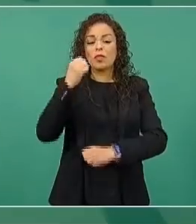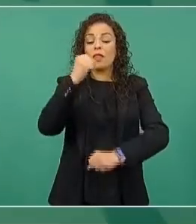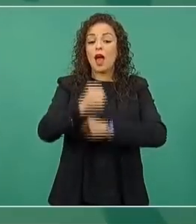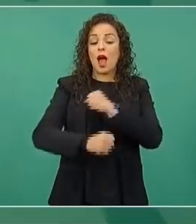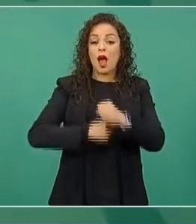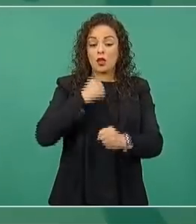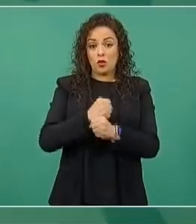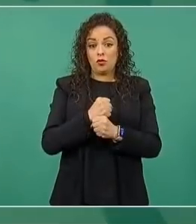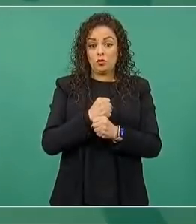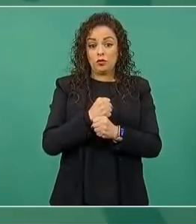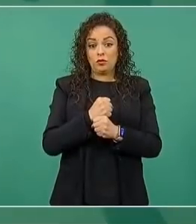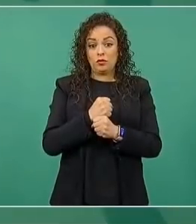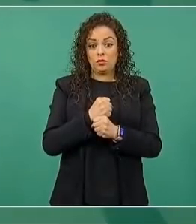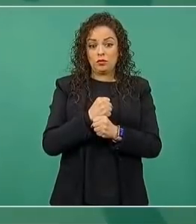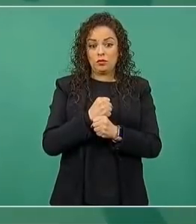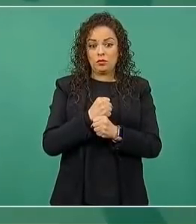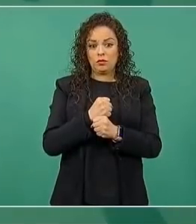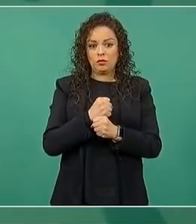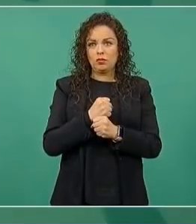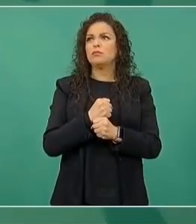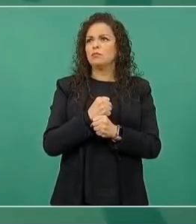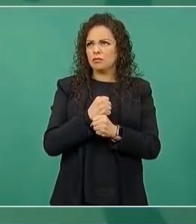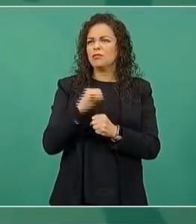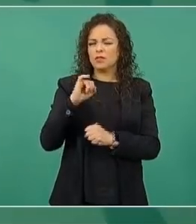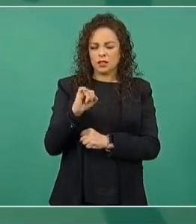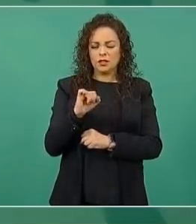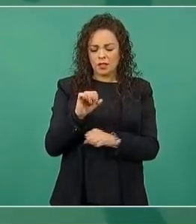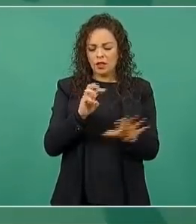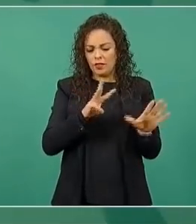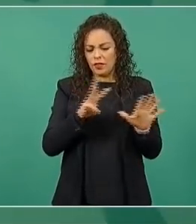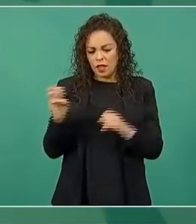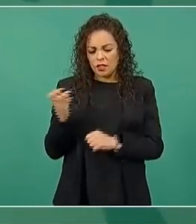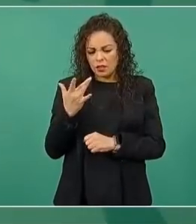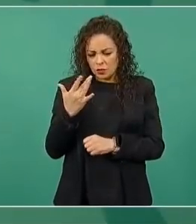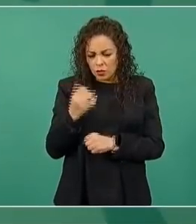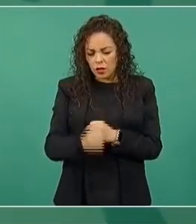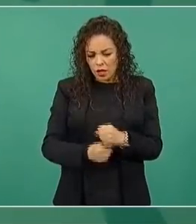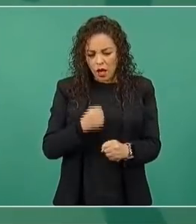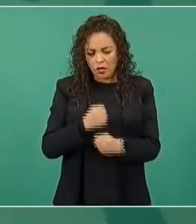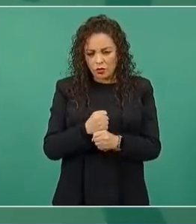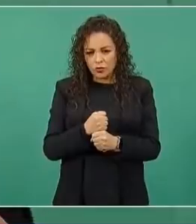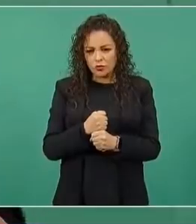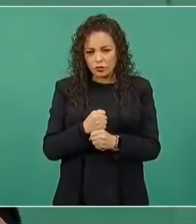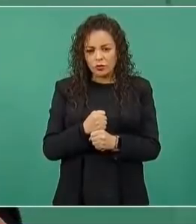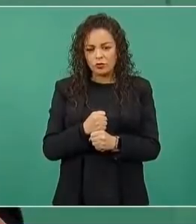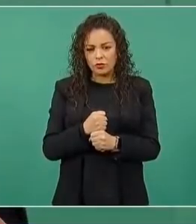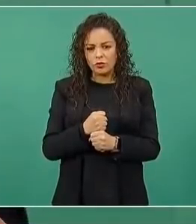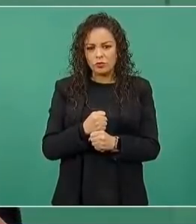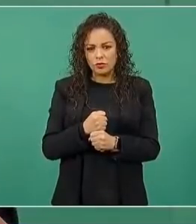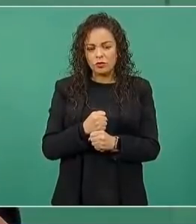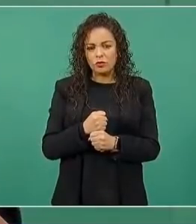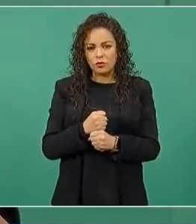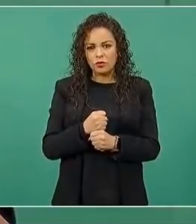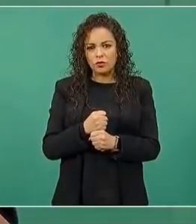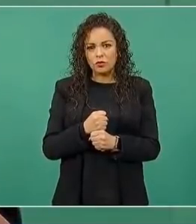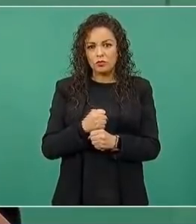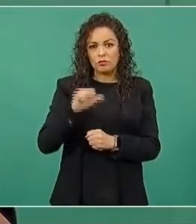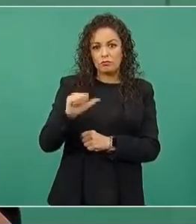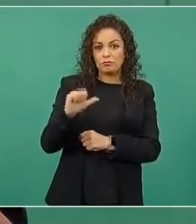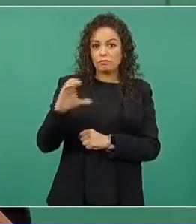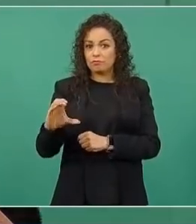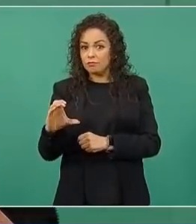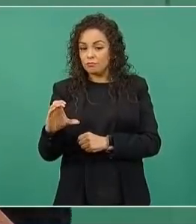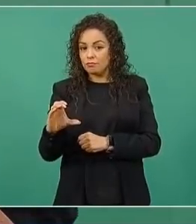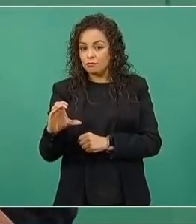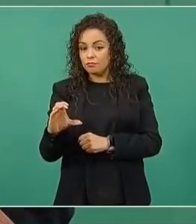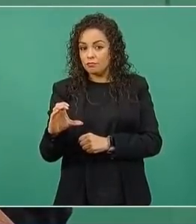años, 350 años antes de Cristo.